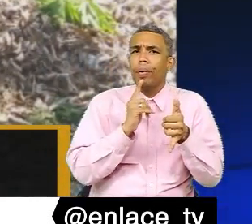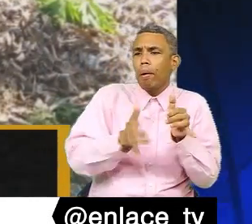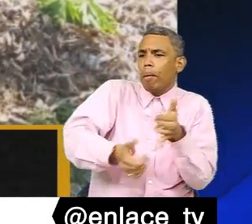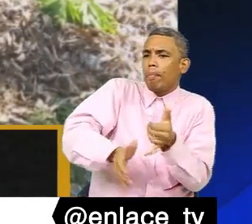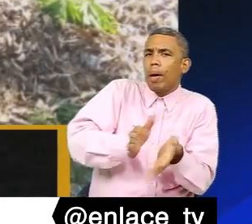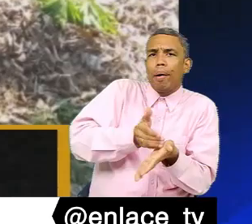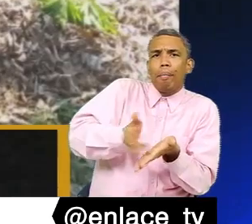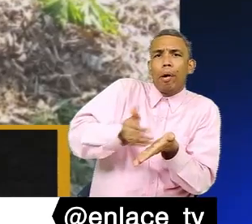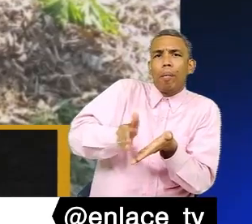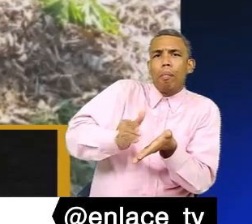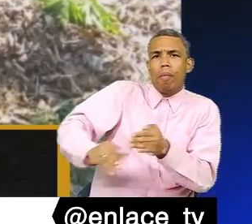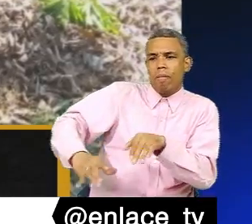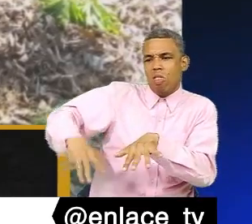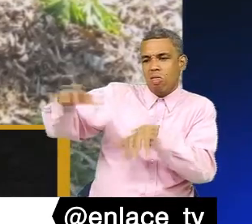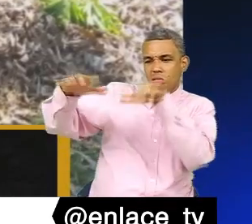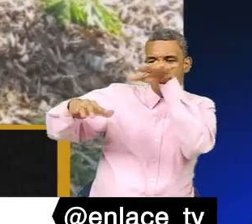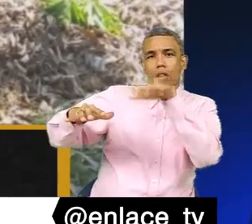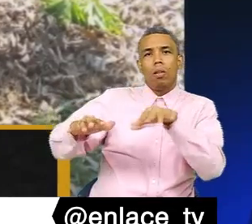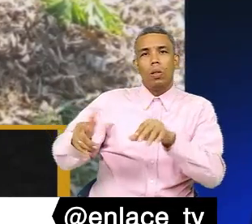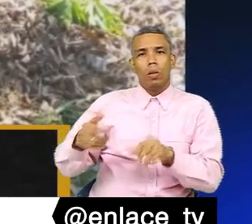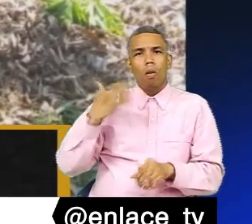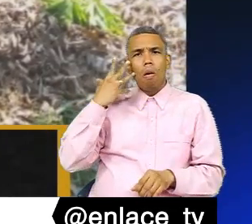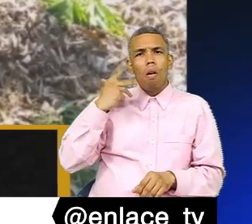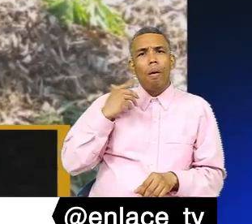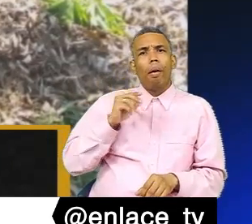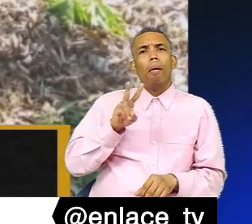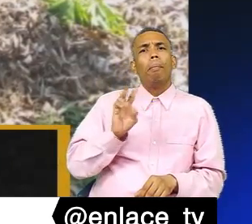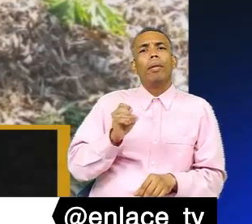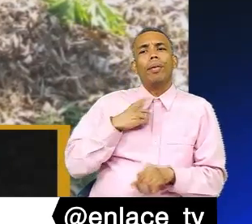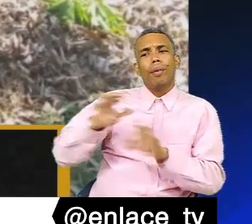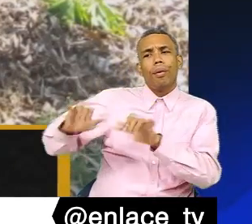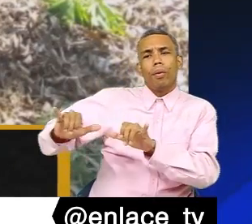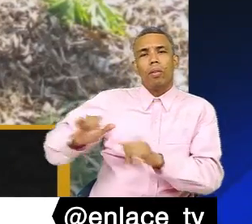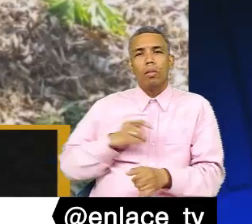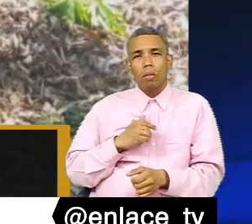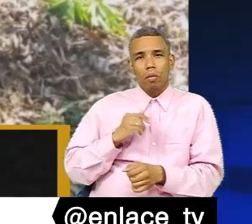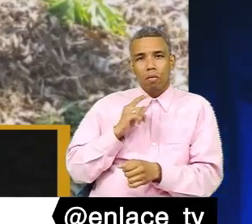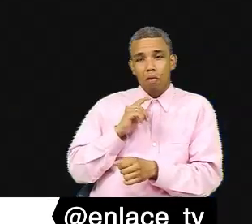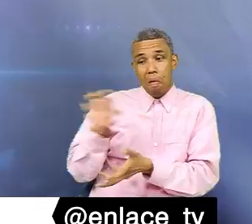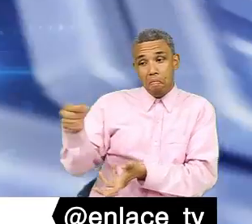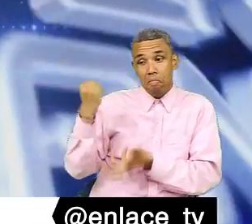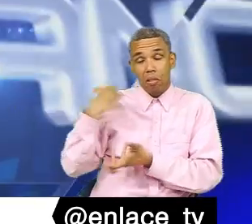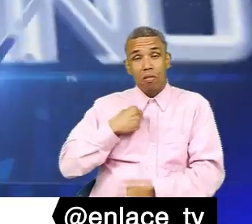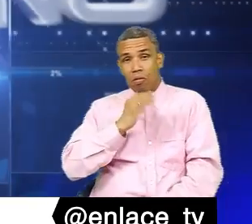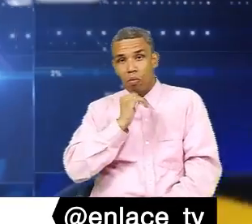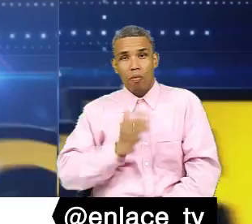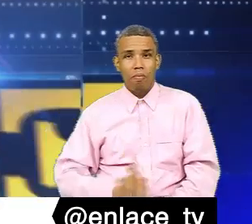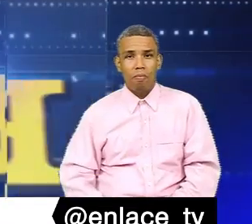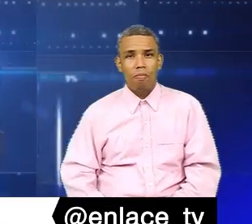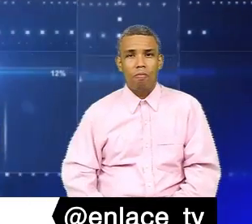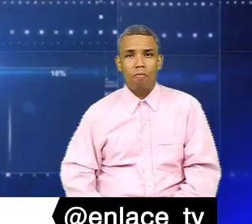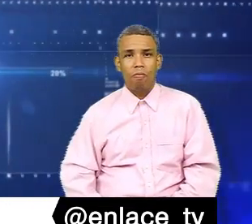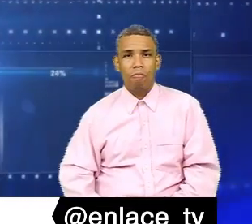aquí. Aseguran que más de 20 días se encuentran allí sin que nadie responda.